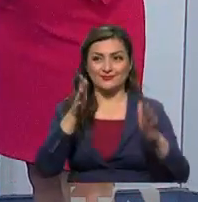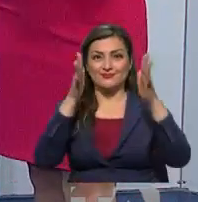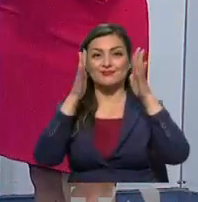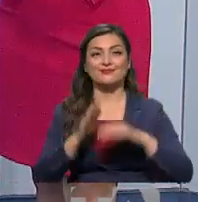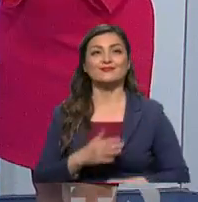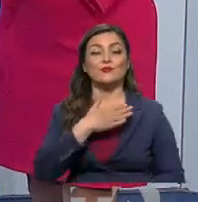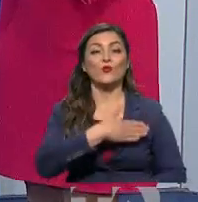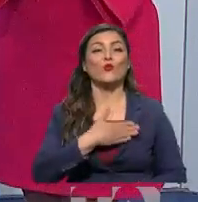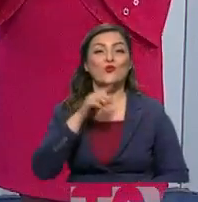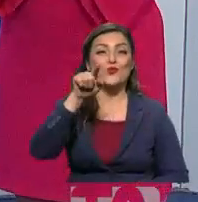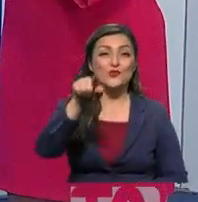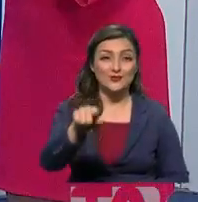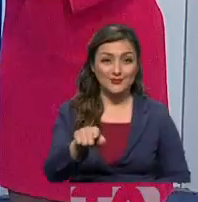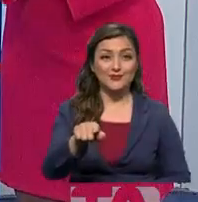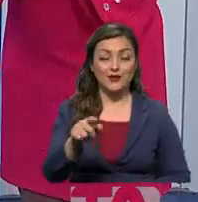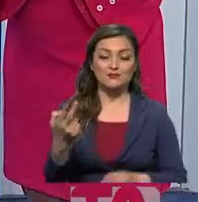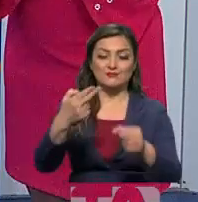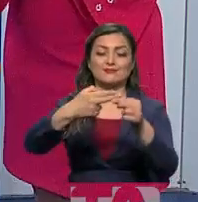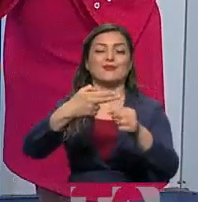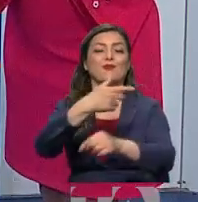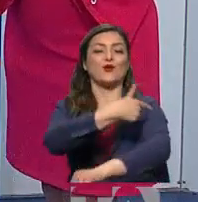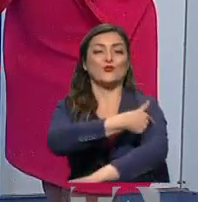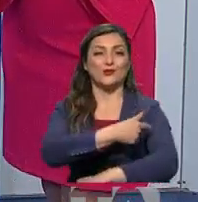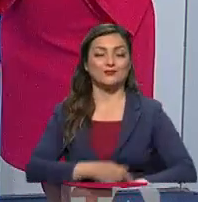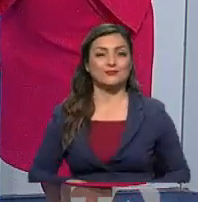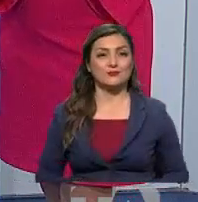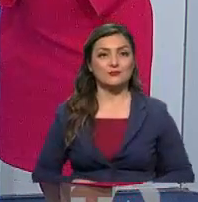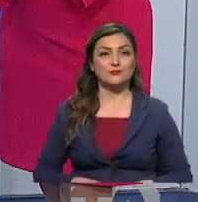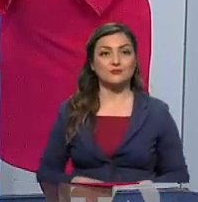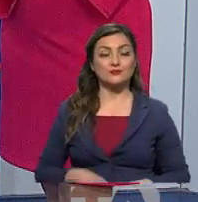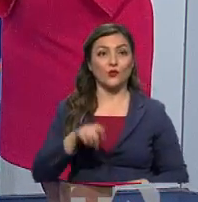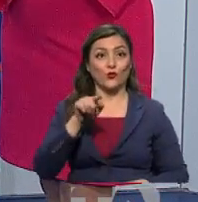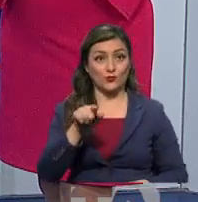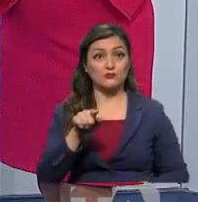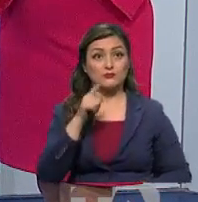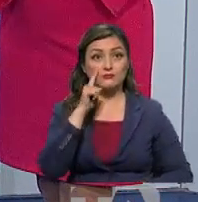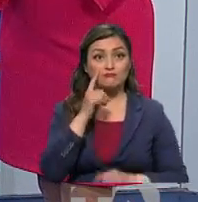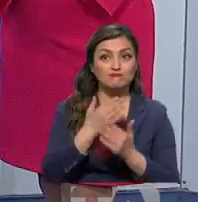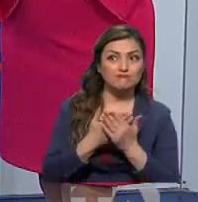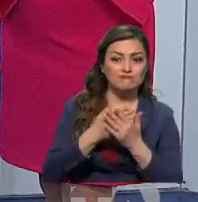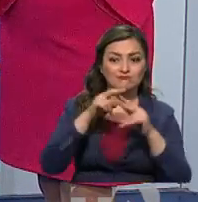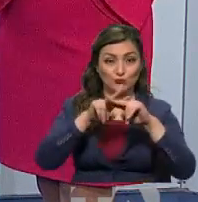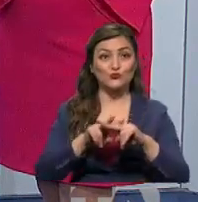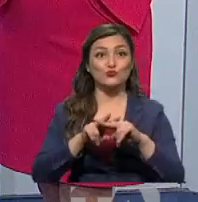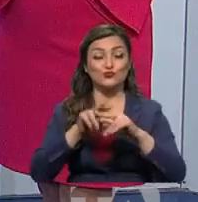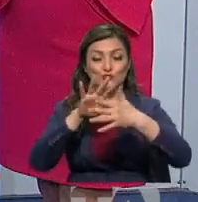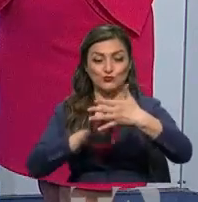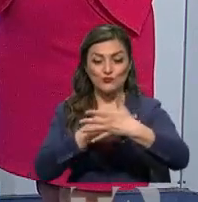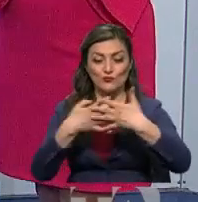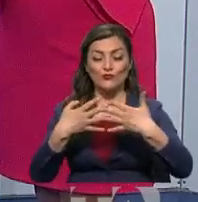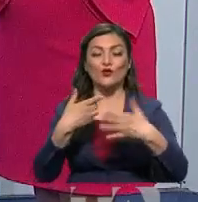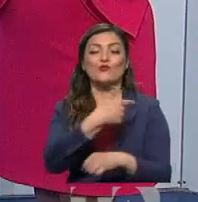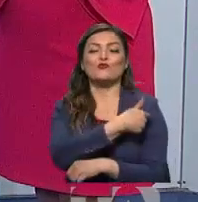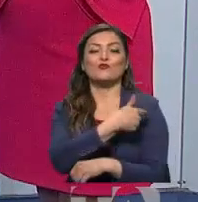Así que, por favor, usted acuda a vacunarse. Recuerde que usted puede comprobar o revisar el cronograma de